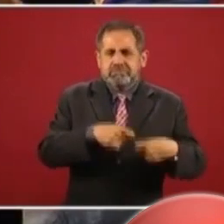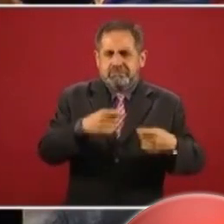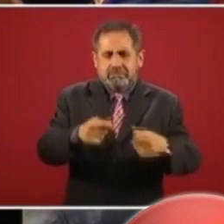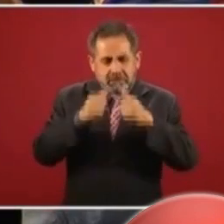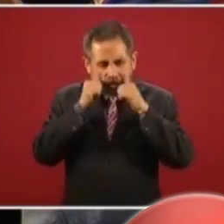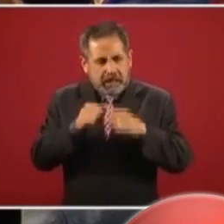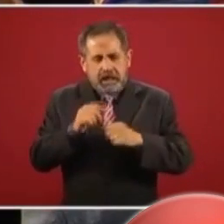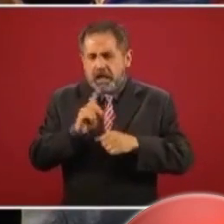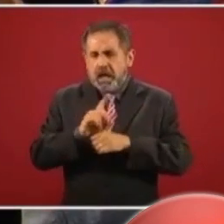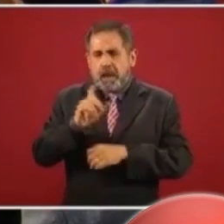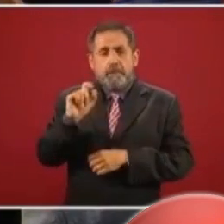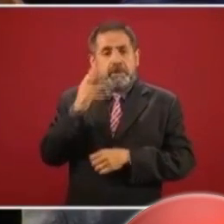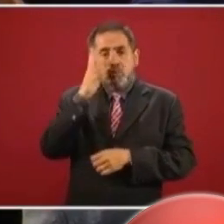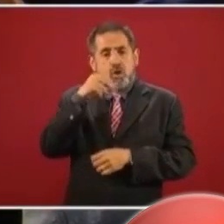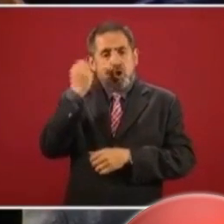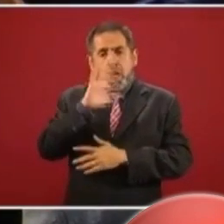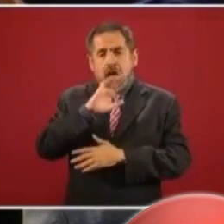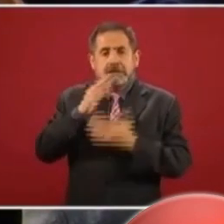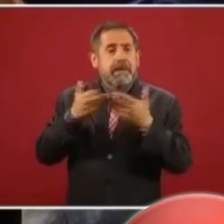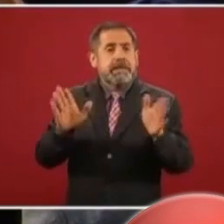continua las 24 horas.